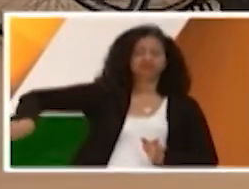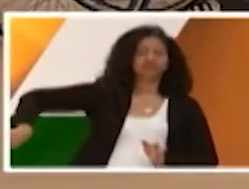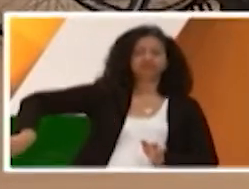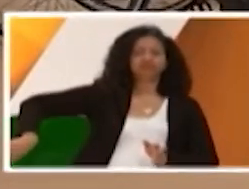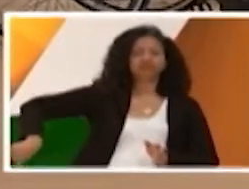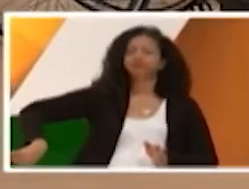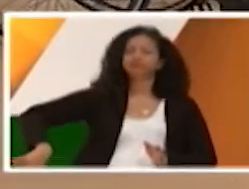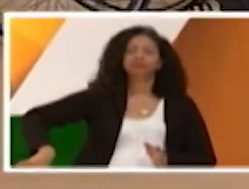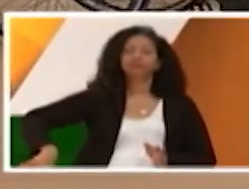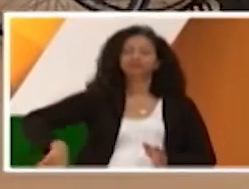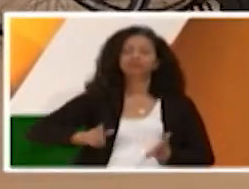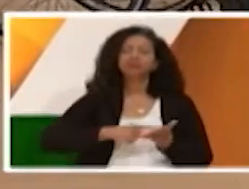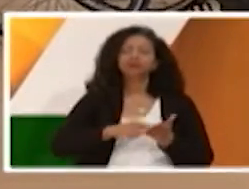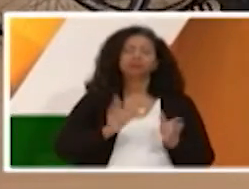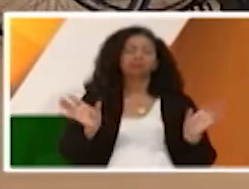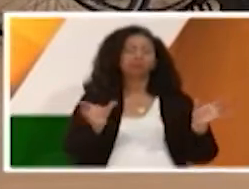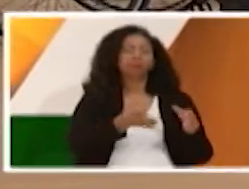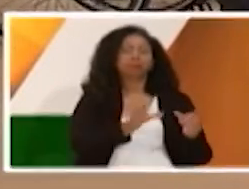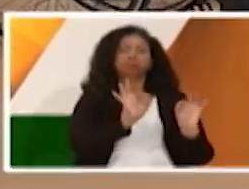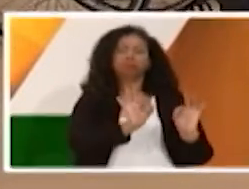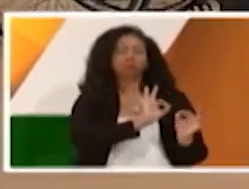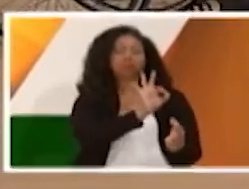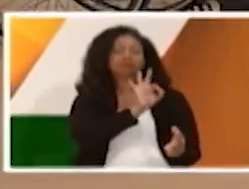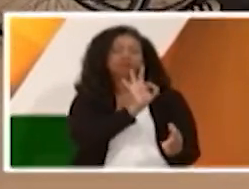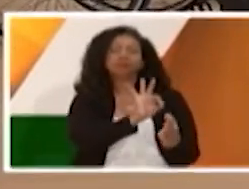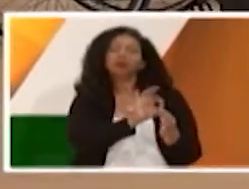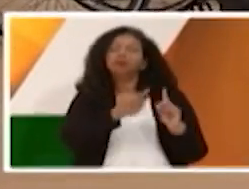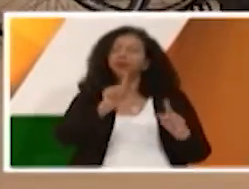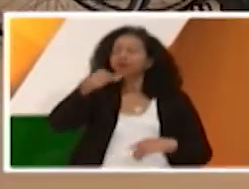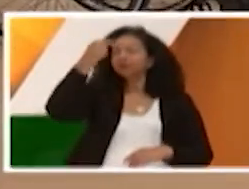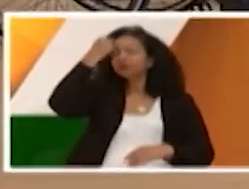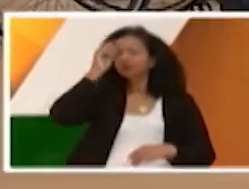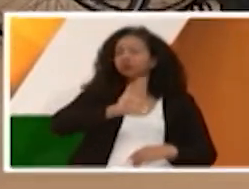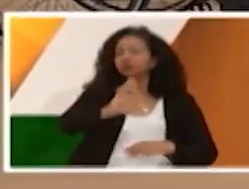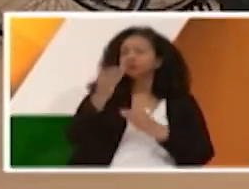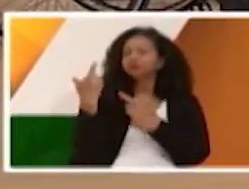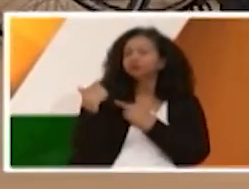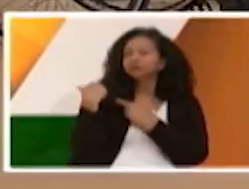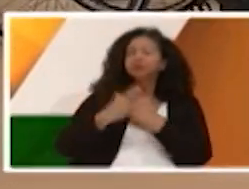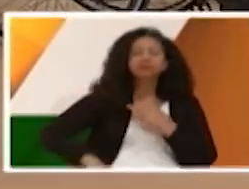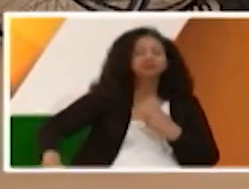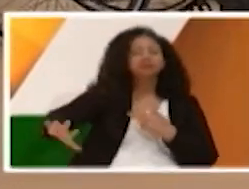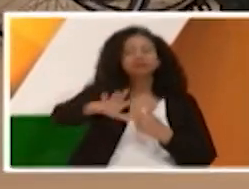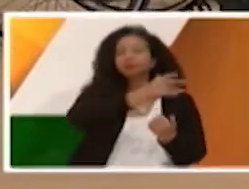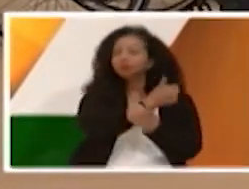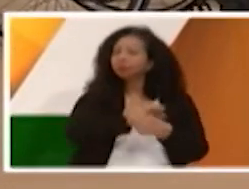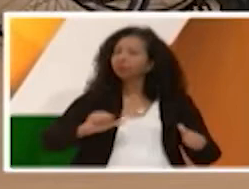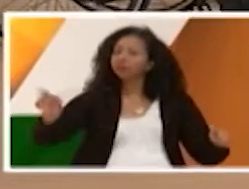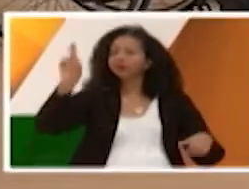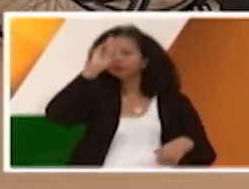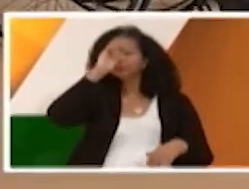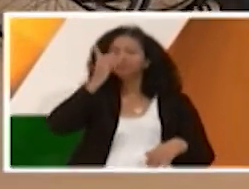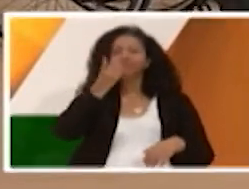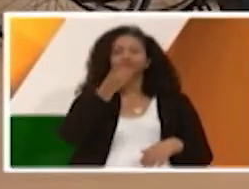echan para un lado. Y el rol del gobierno, del Estado, es que todos los dominicanos usen esa herramienta. Entonces, en